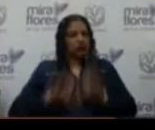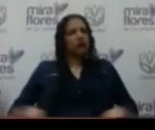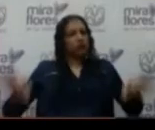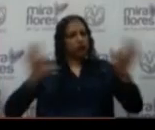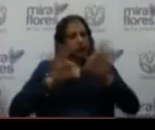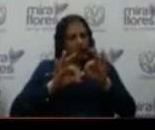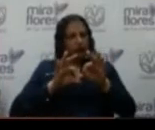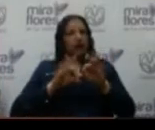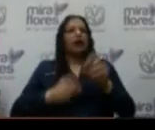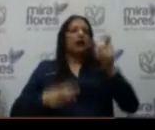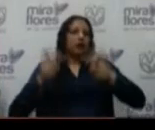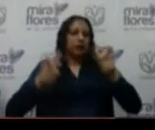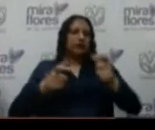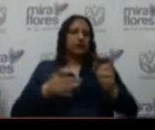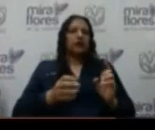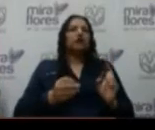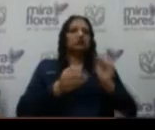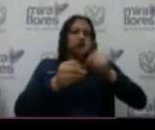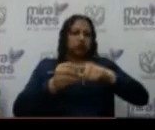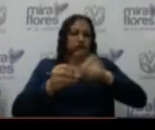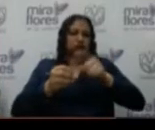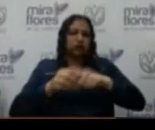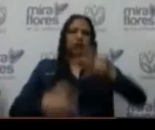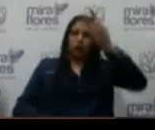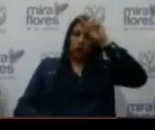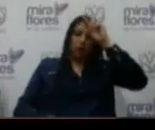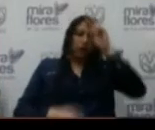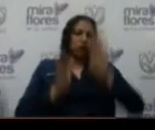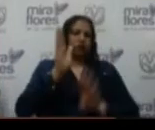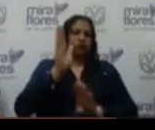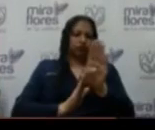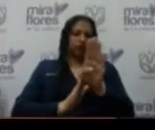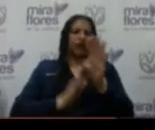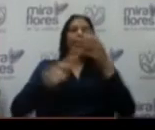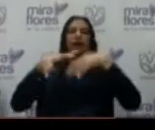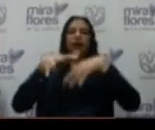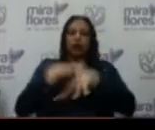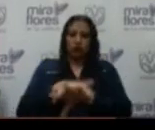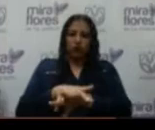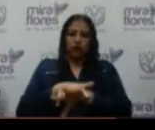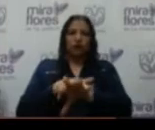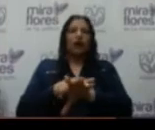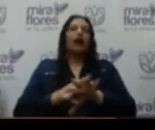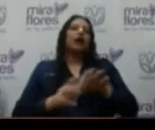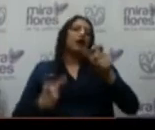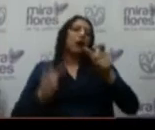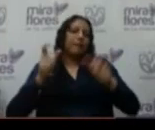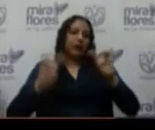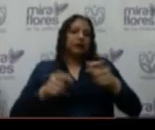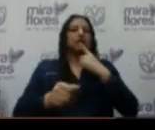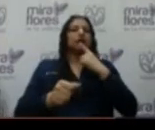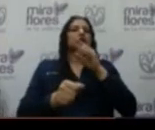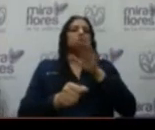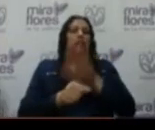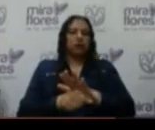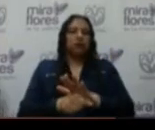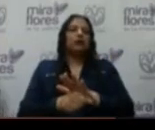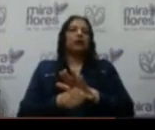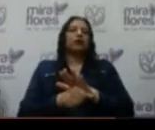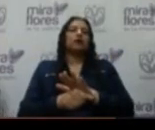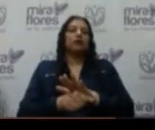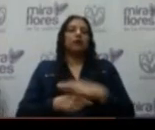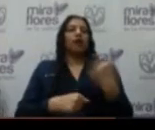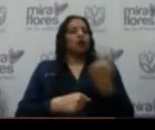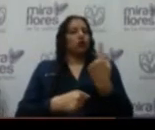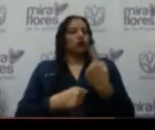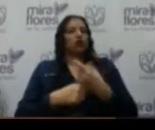todos debemos soñar con una patria grande, inclusiva y con ciudadanos comprometidos, no